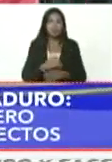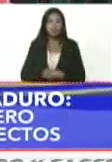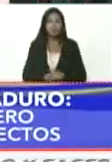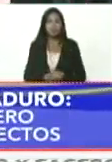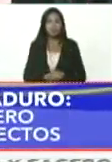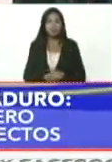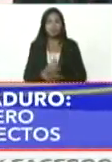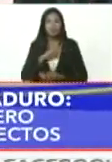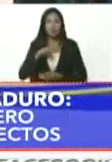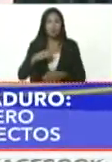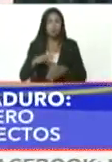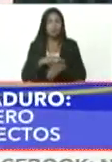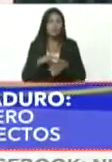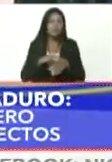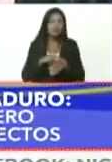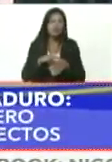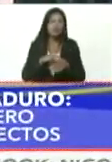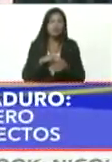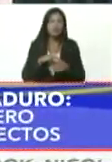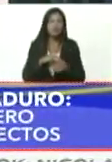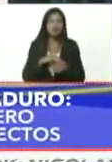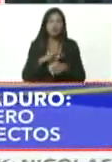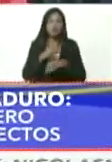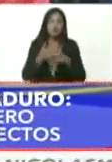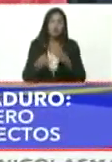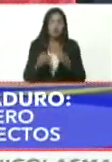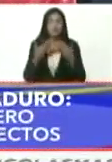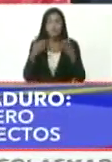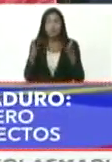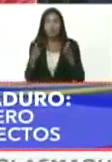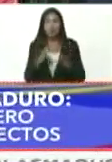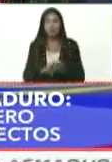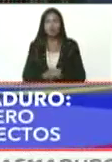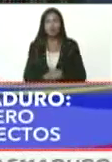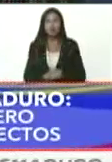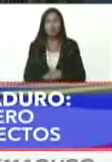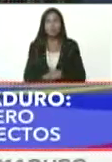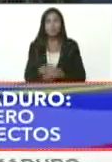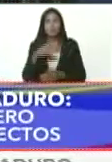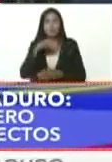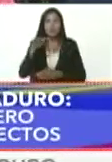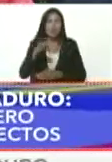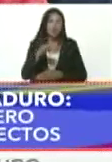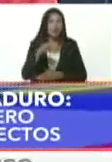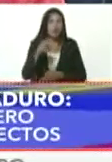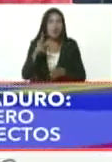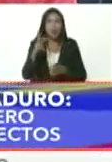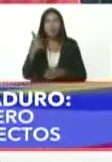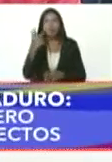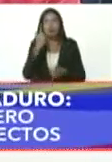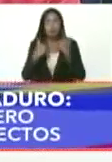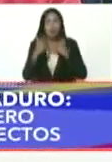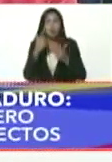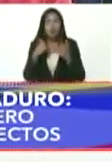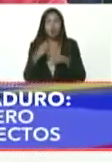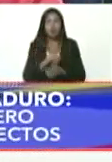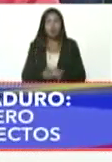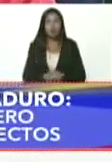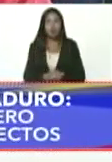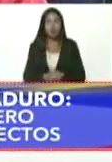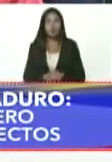nuestro ministro, nuevo ministro de Obras Públicas y jefe de la gran misión Barrio Nuevo, Barrio Tricolor. Tengo gran confianza en él, el ministro